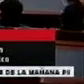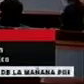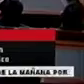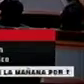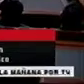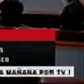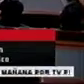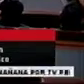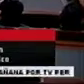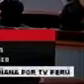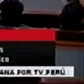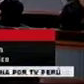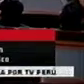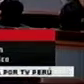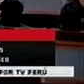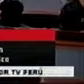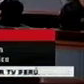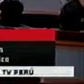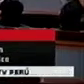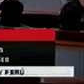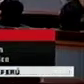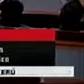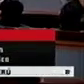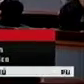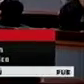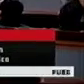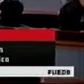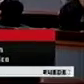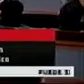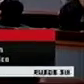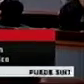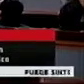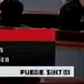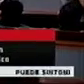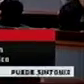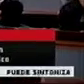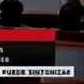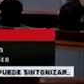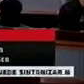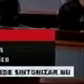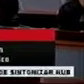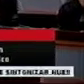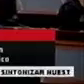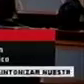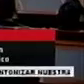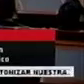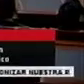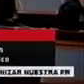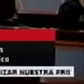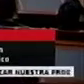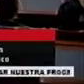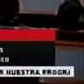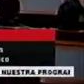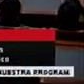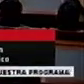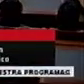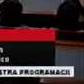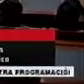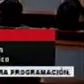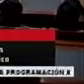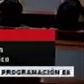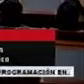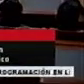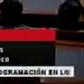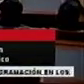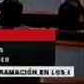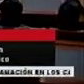a 1990, profesor de los programas de maestría y doctorado